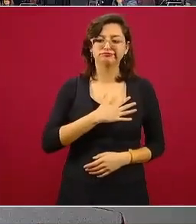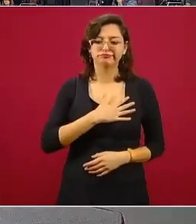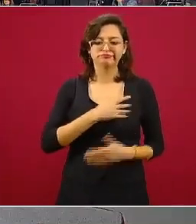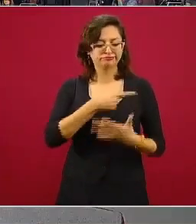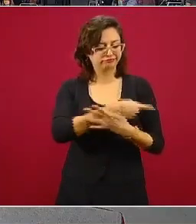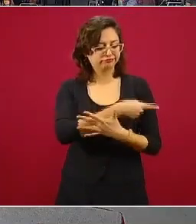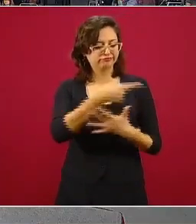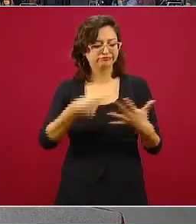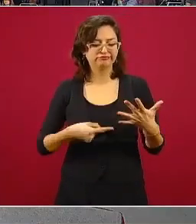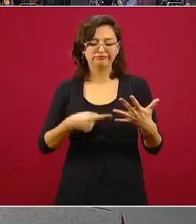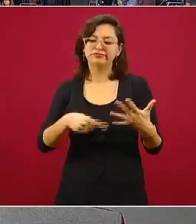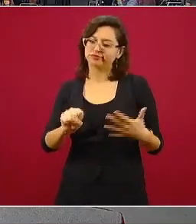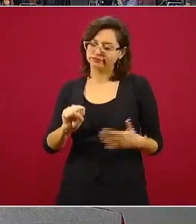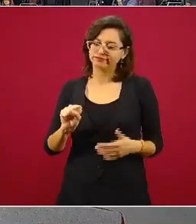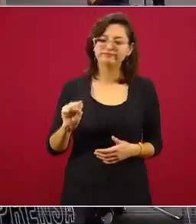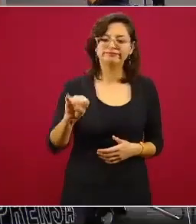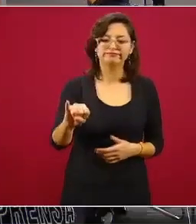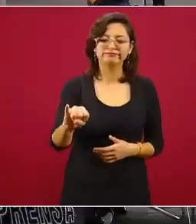son 8